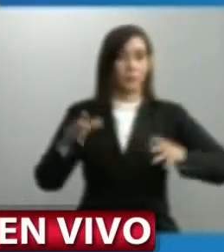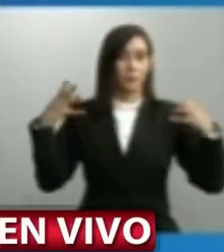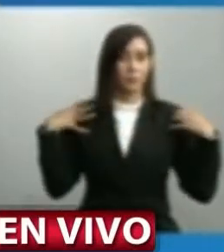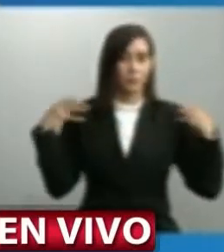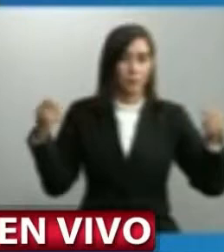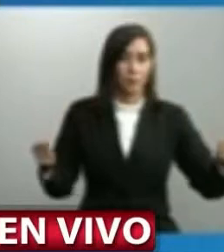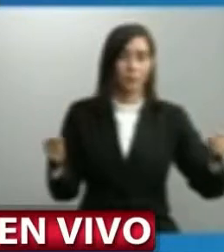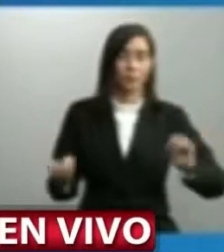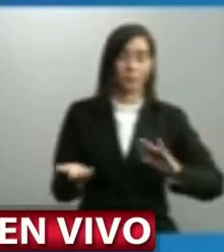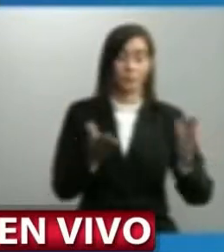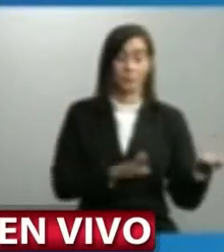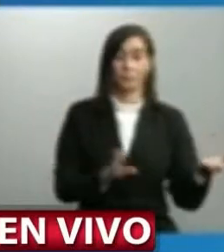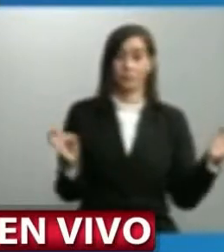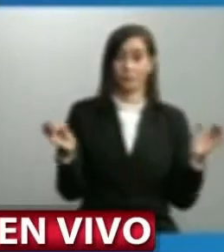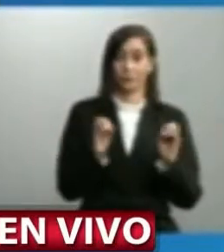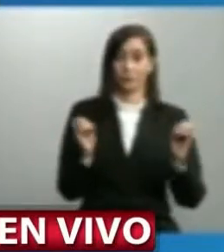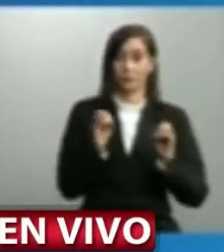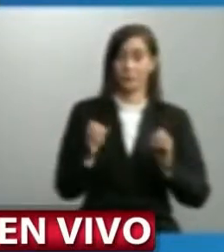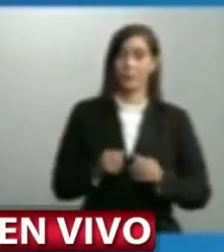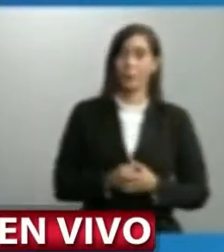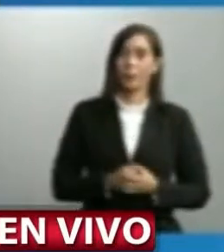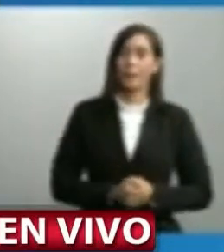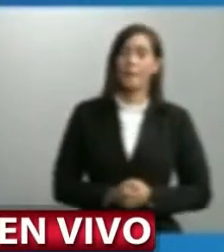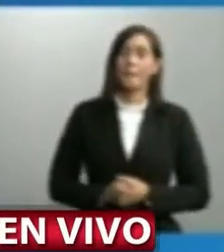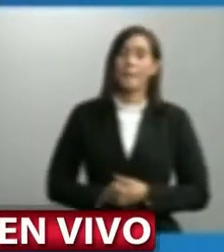recuperados, 0 fallecimientos.